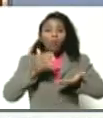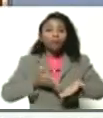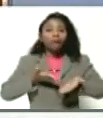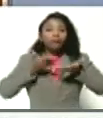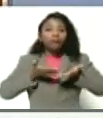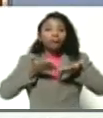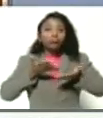bueno